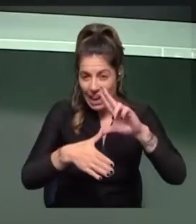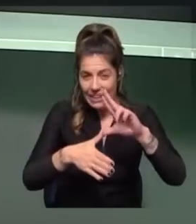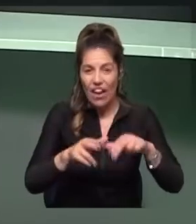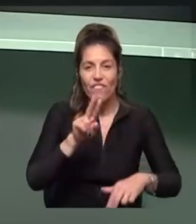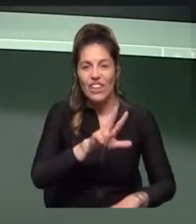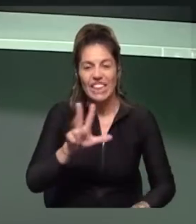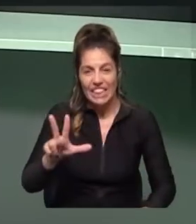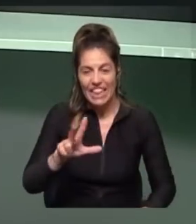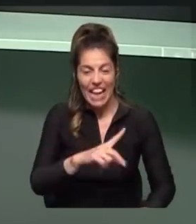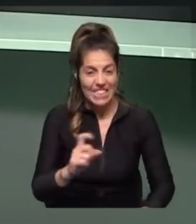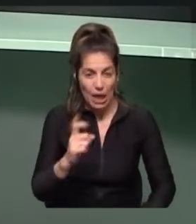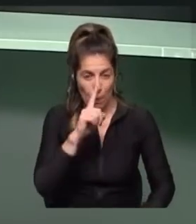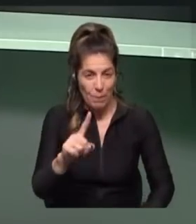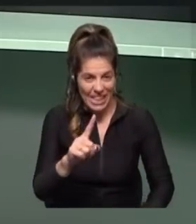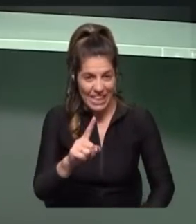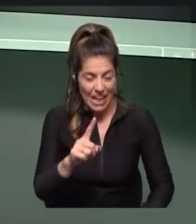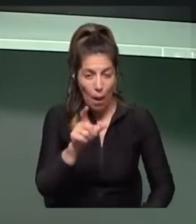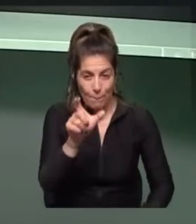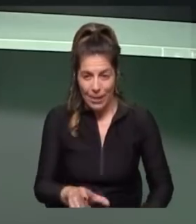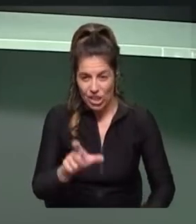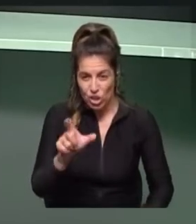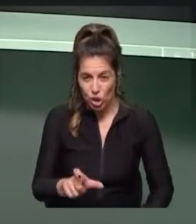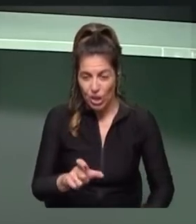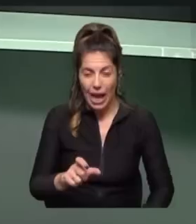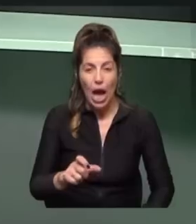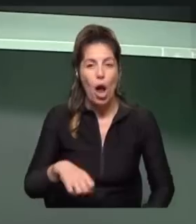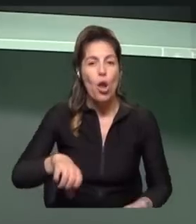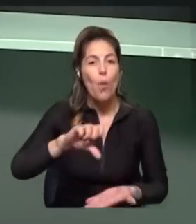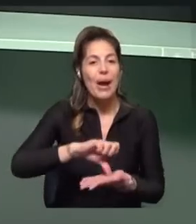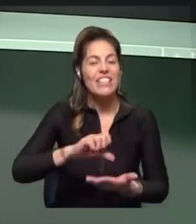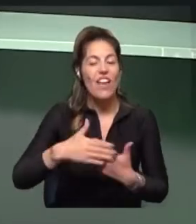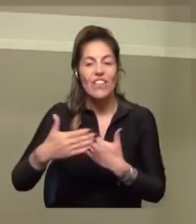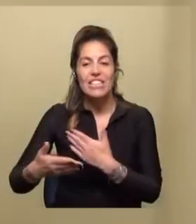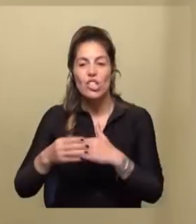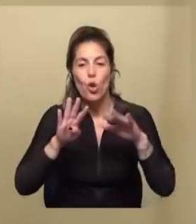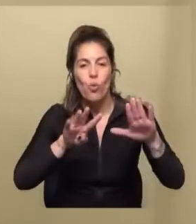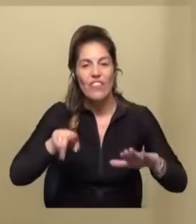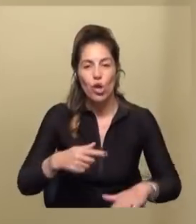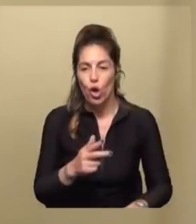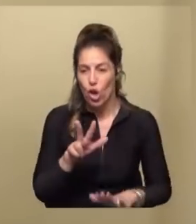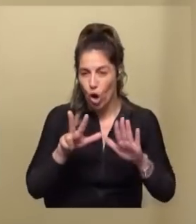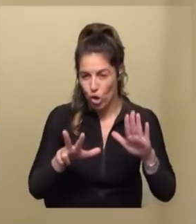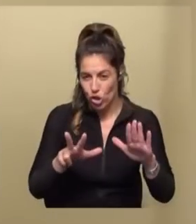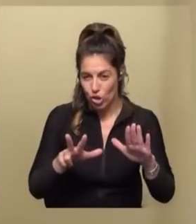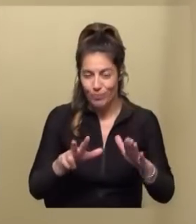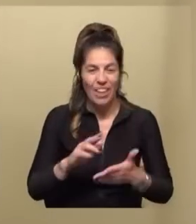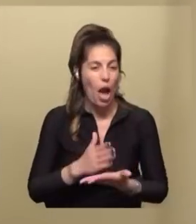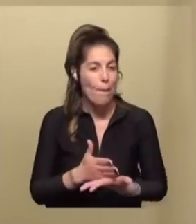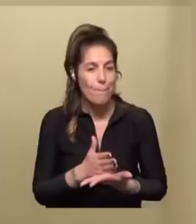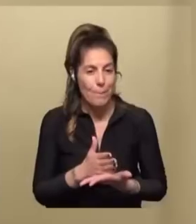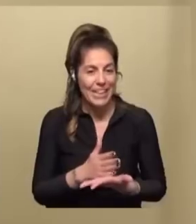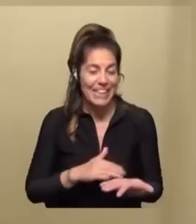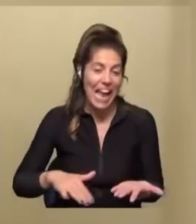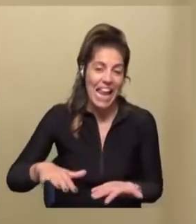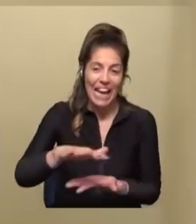habitantes Mientras que el promedio de los países vecinos es de nueve con ocho la media en la